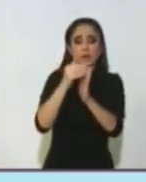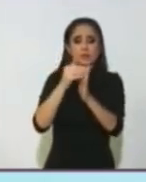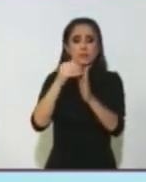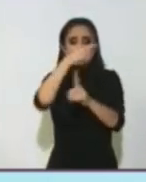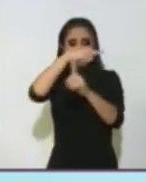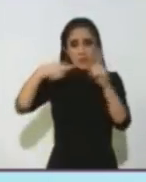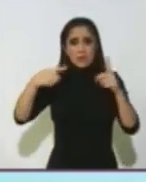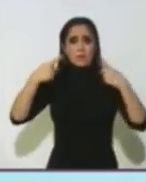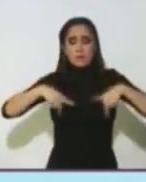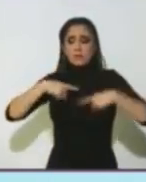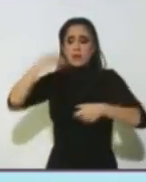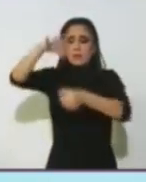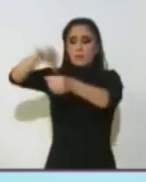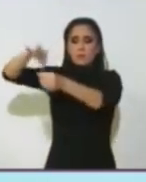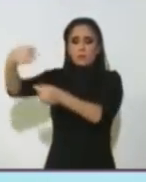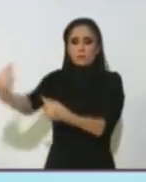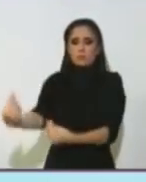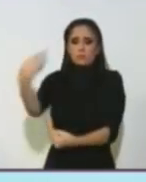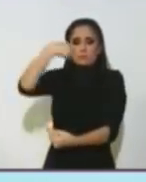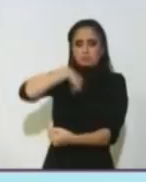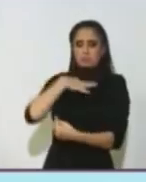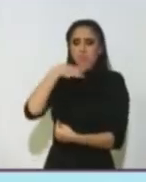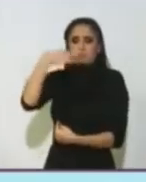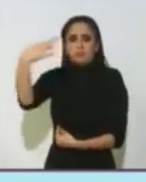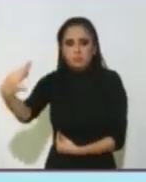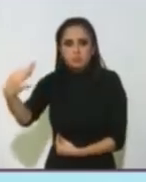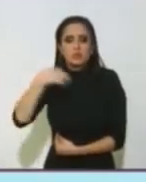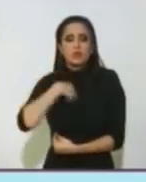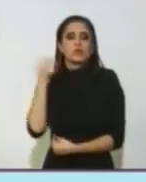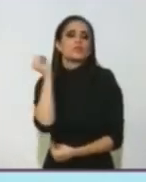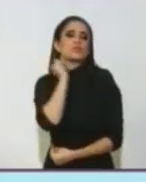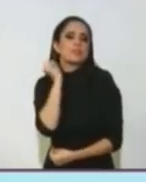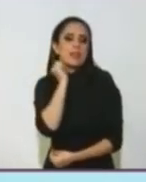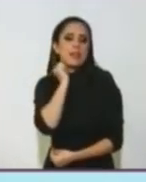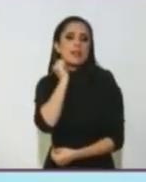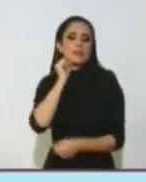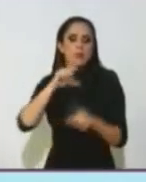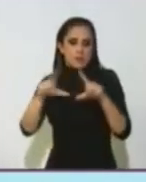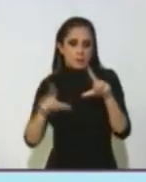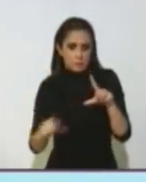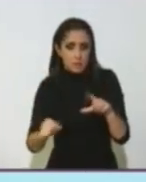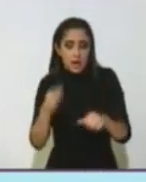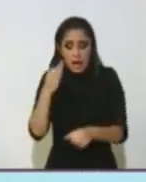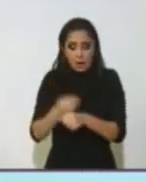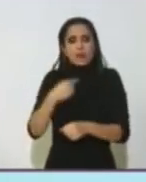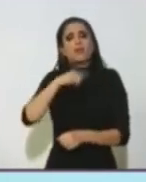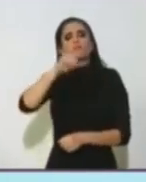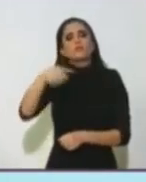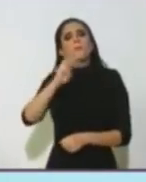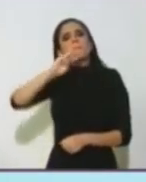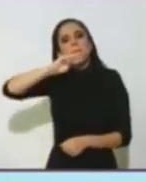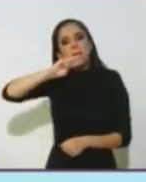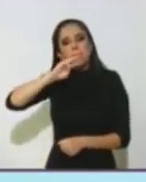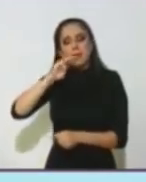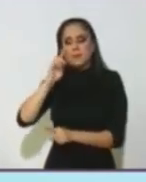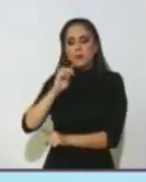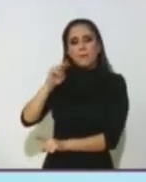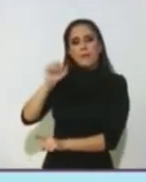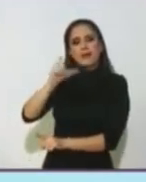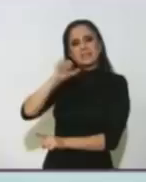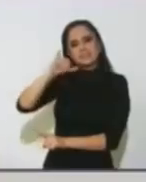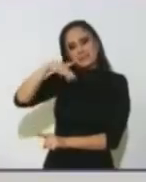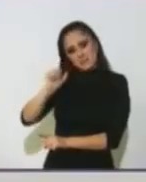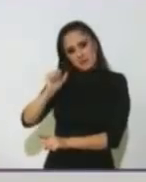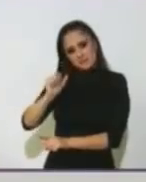me dieron su confianza me convirtieron en senadora de la república actualmente soy mamá de máxima muchas gracias